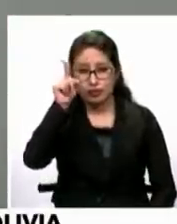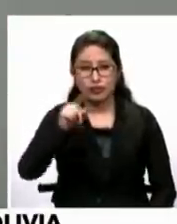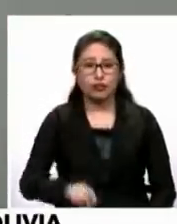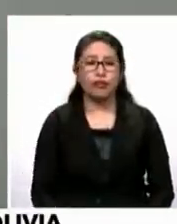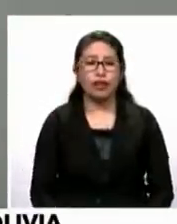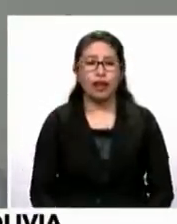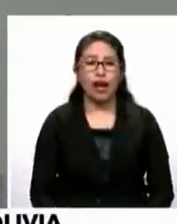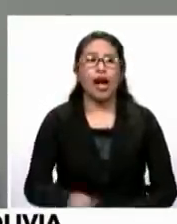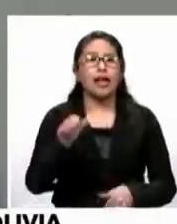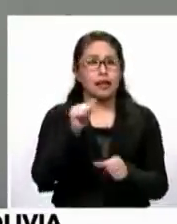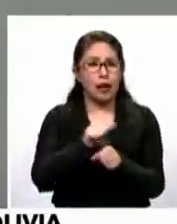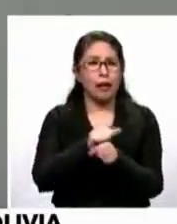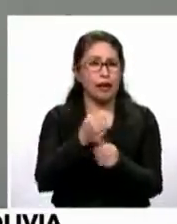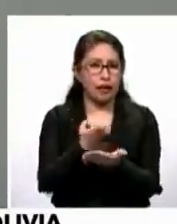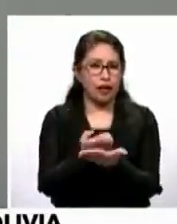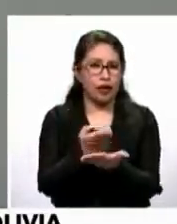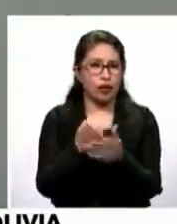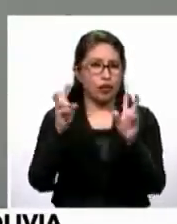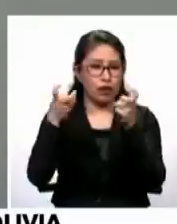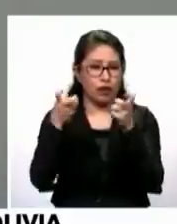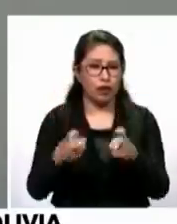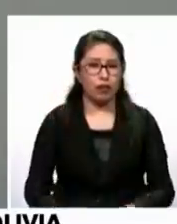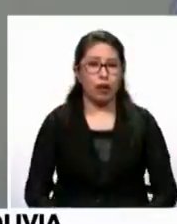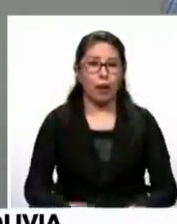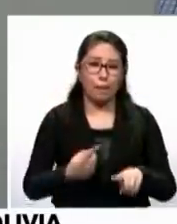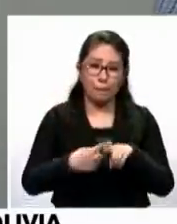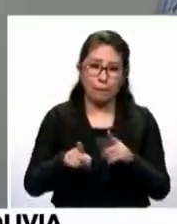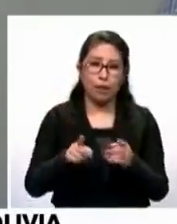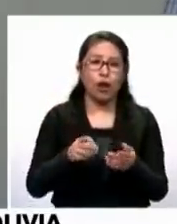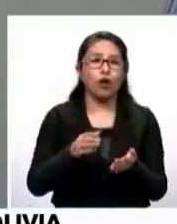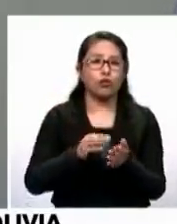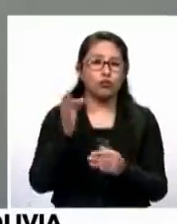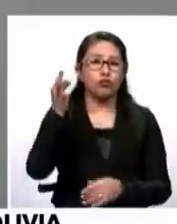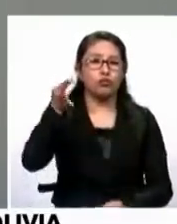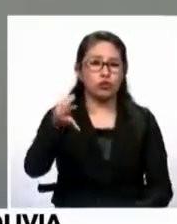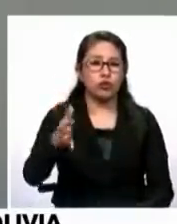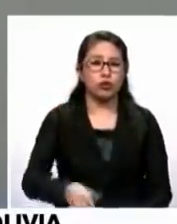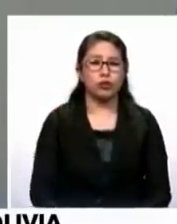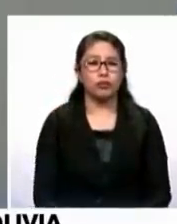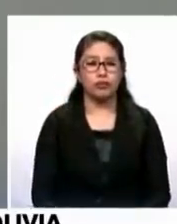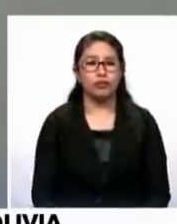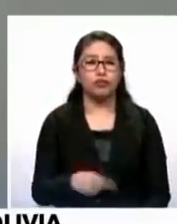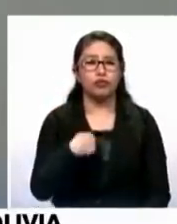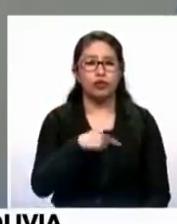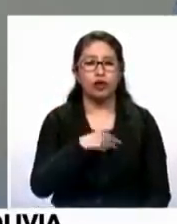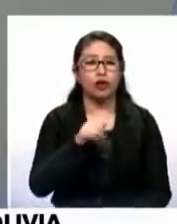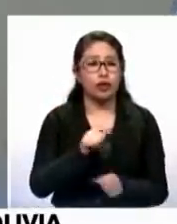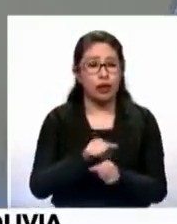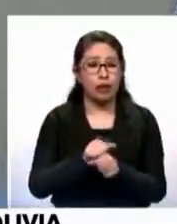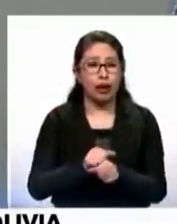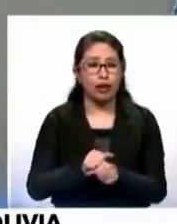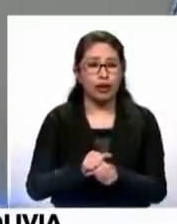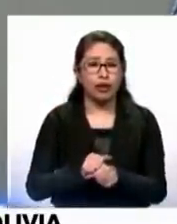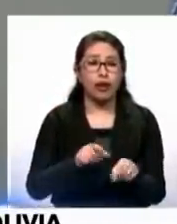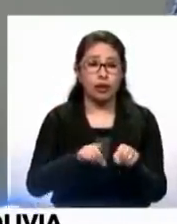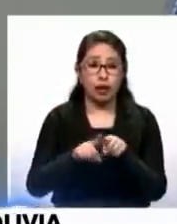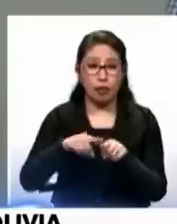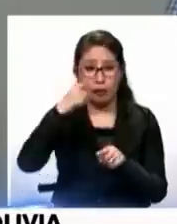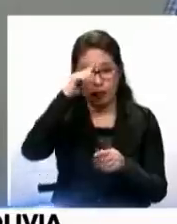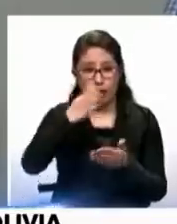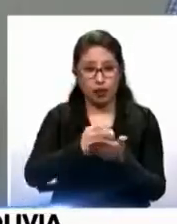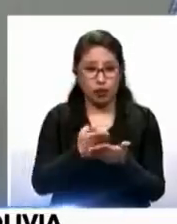economía, pero obviamente eso tiene que también tener su tiempo, y nosotros estamos trabajando en ello, porque vamos a recuperar la